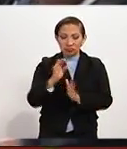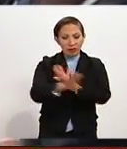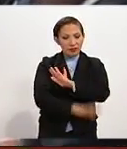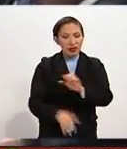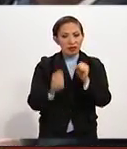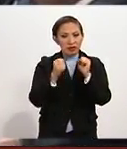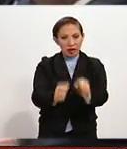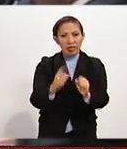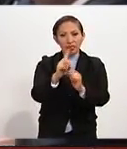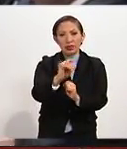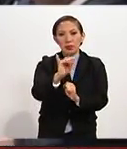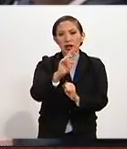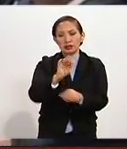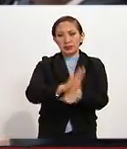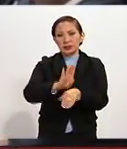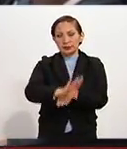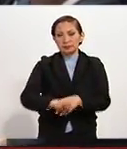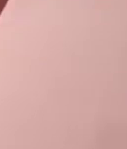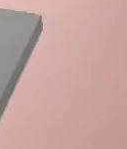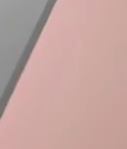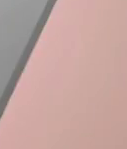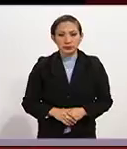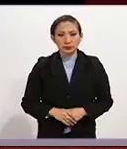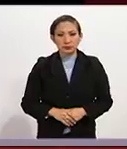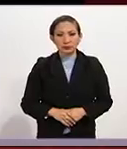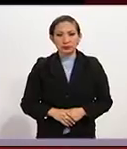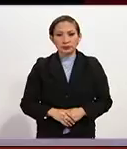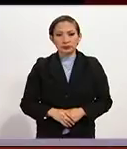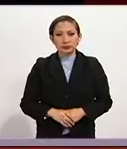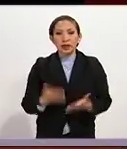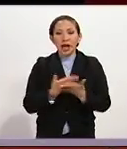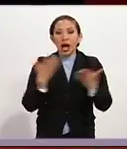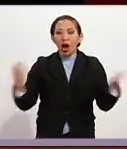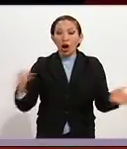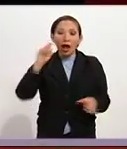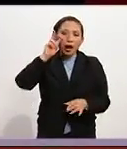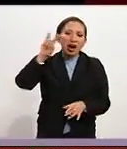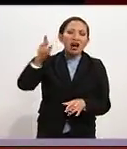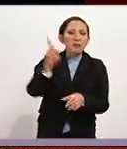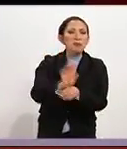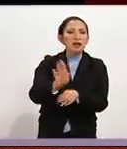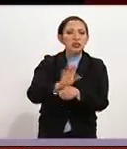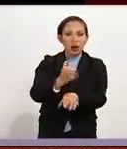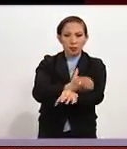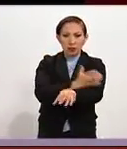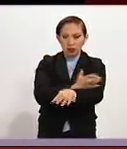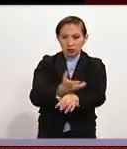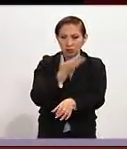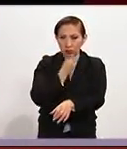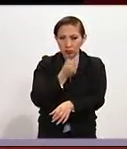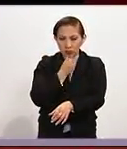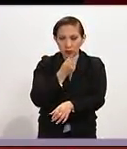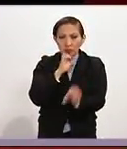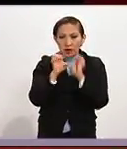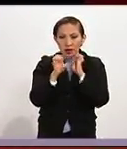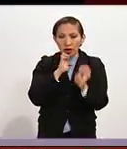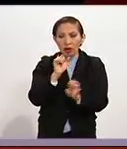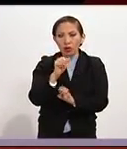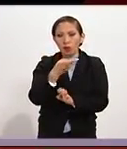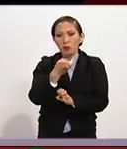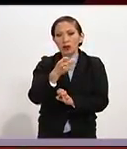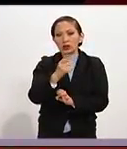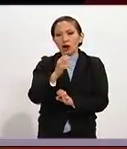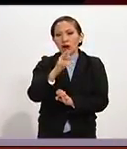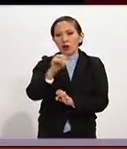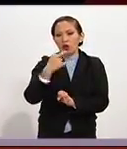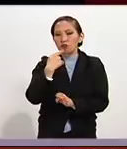solidez de la democracia brasileña. Vamos hasta Brasil con nuestro compañero periodista Humberto Araujo,